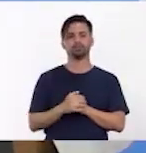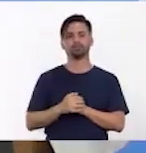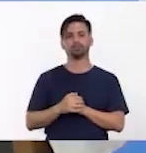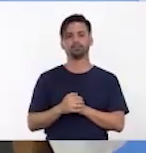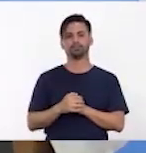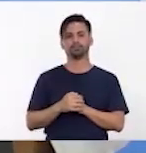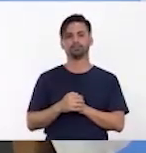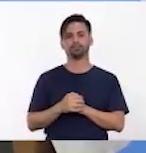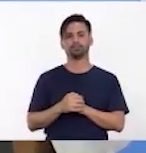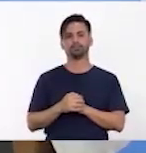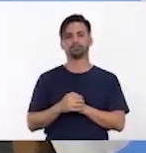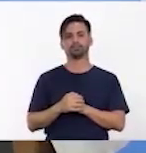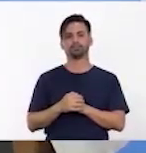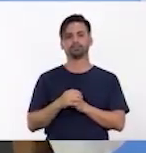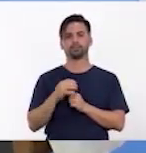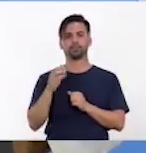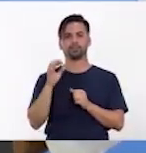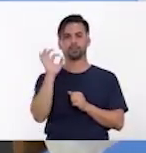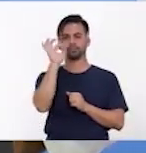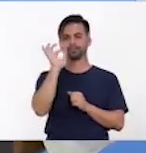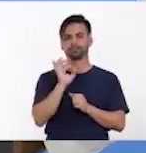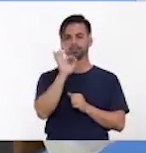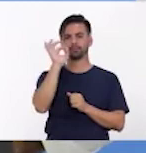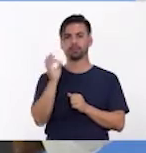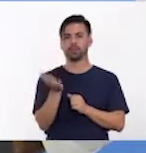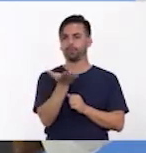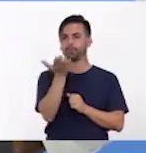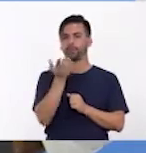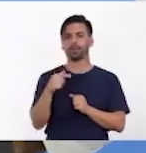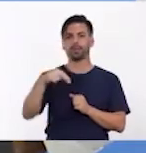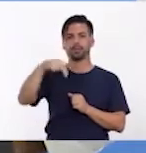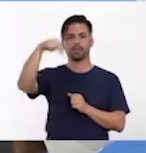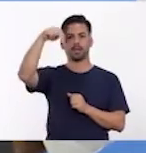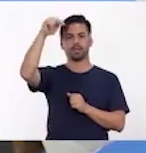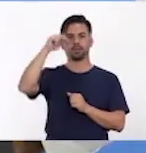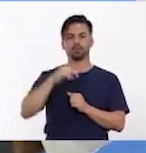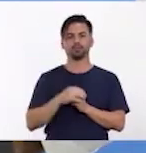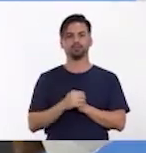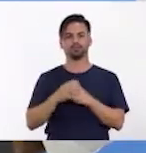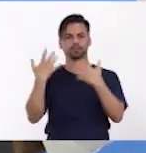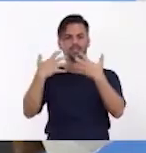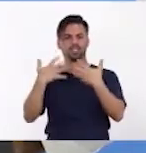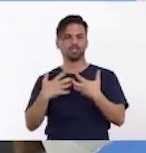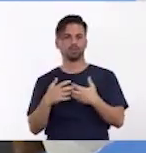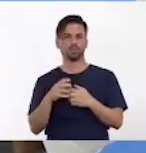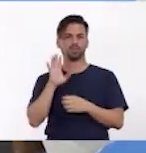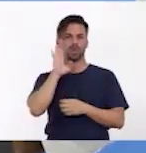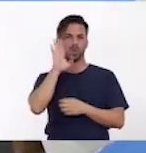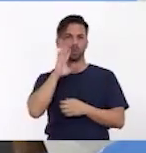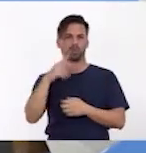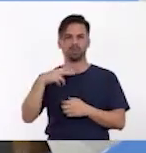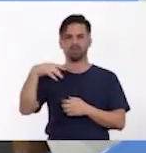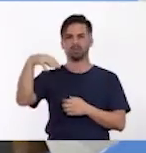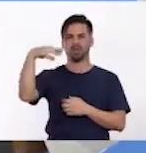ese producto que parte de sus industrias, y por lo tanto con